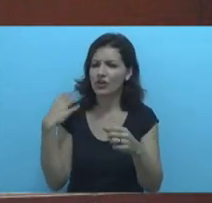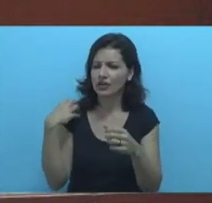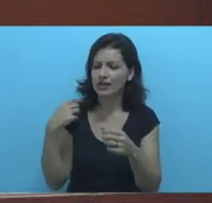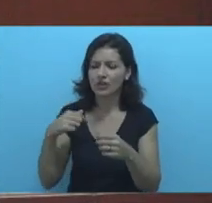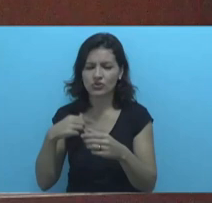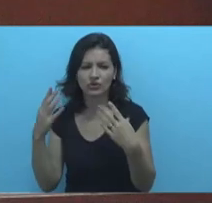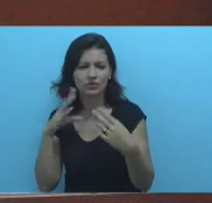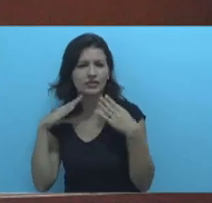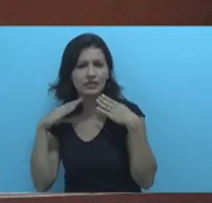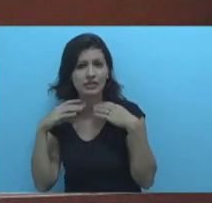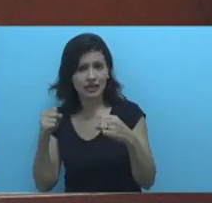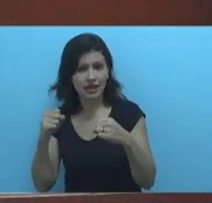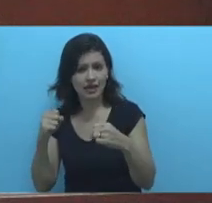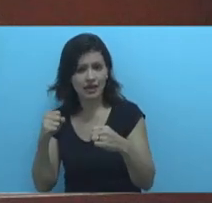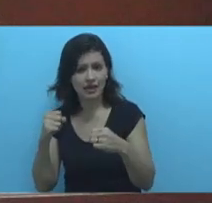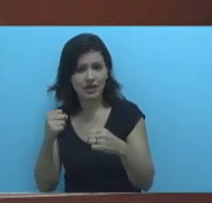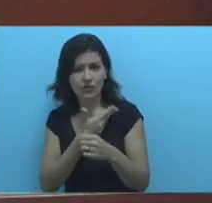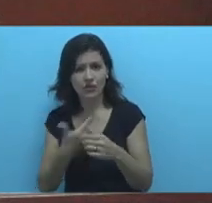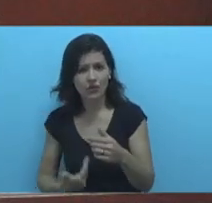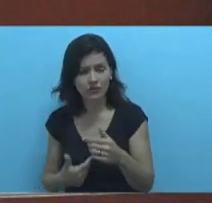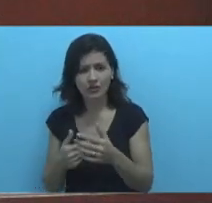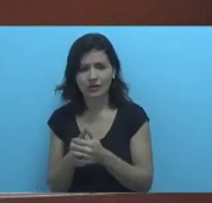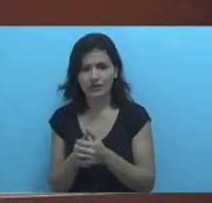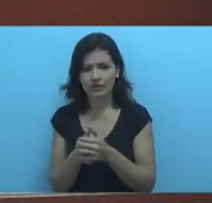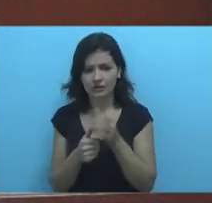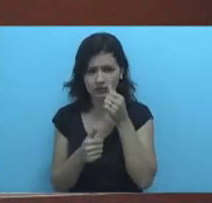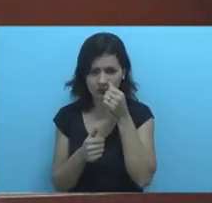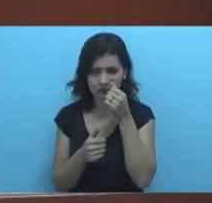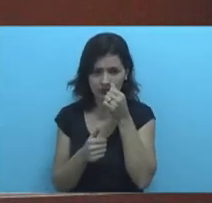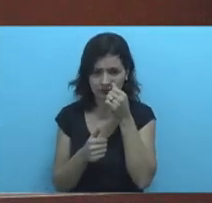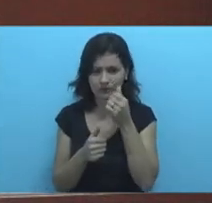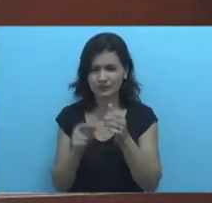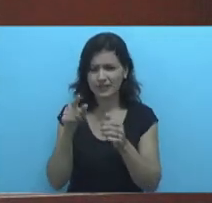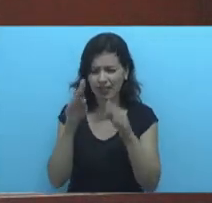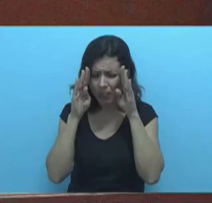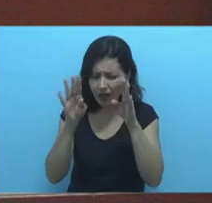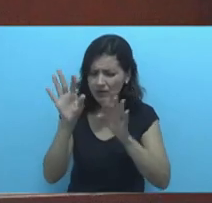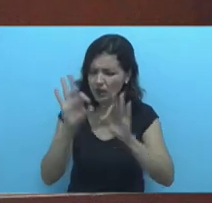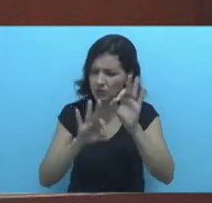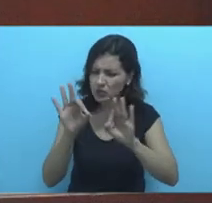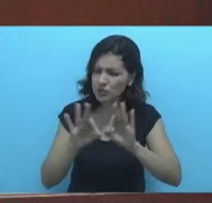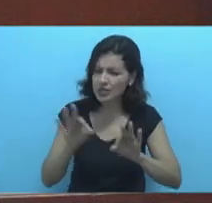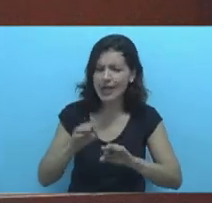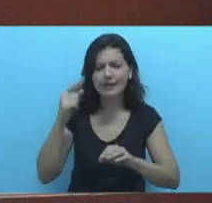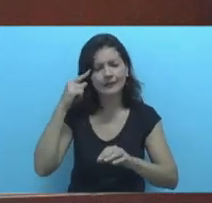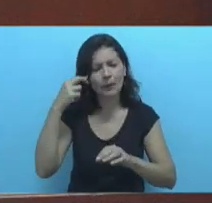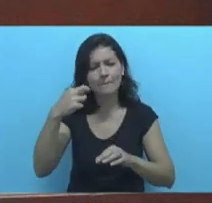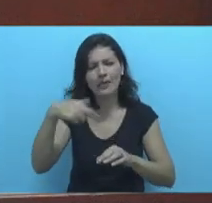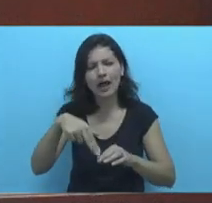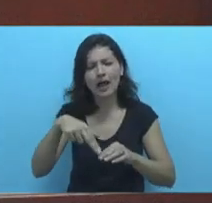de gobierno, y él estaba más en el campo de los proyectos, del plan